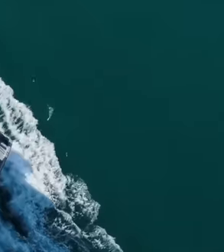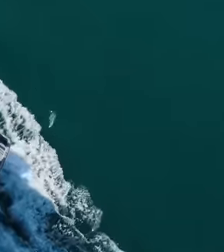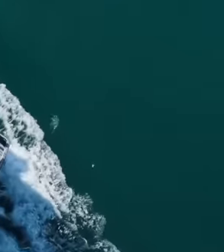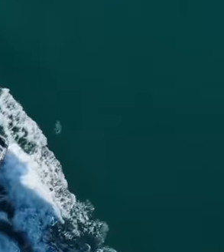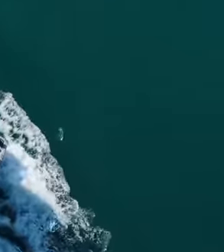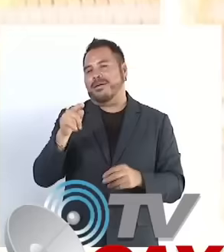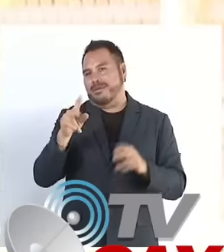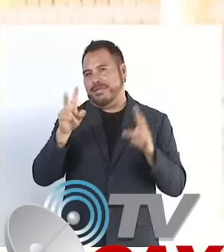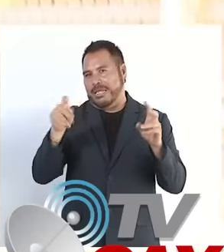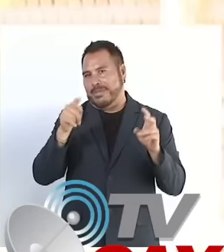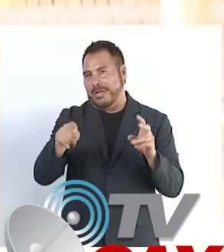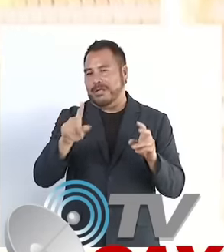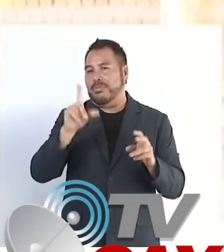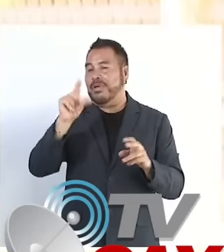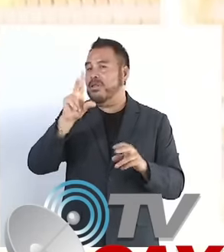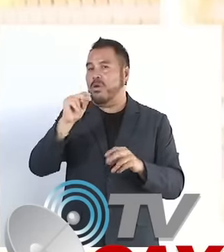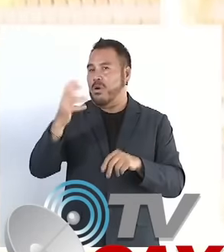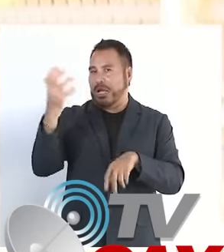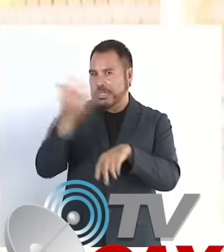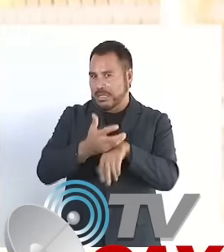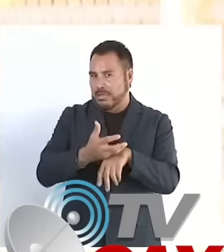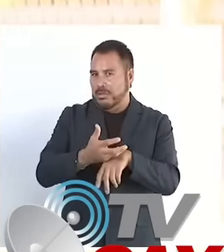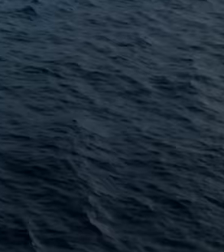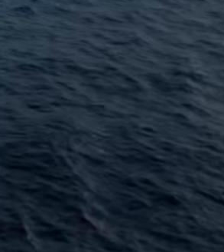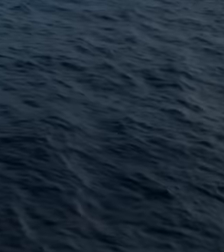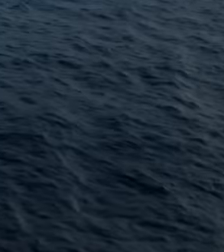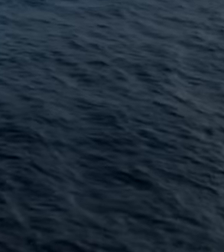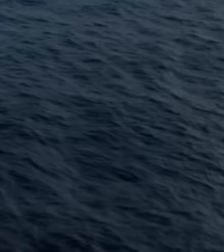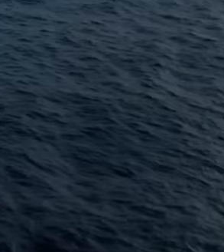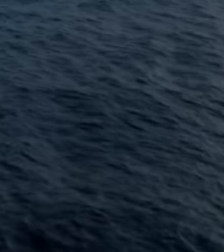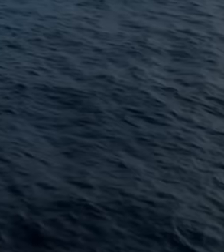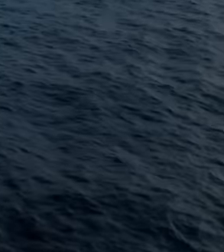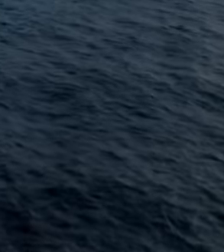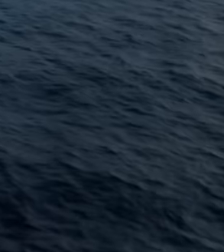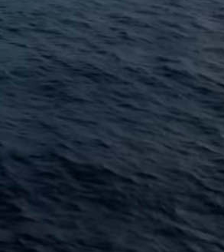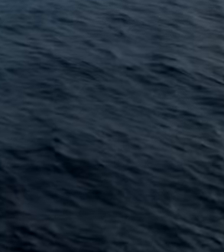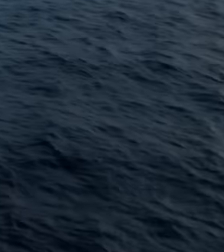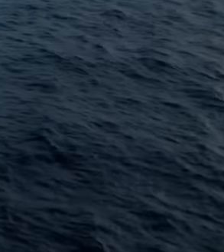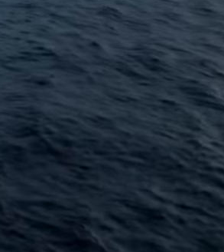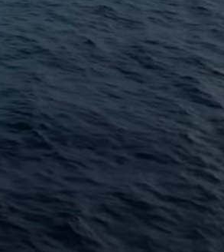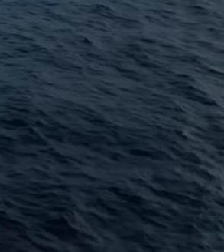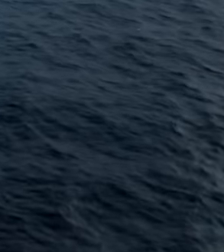vayan a sancionar, porque eso sería muy difícil